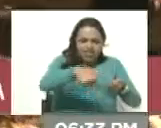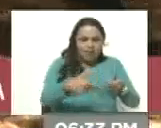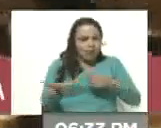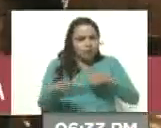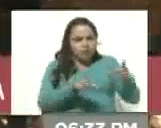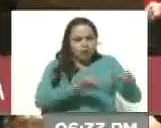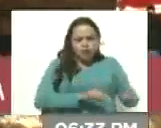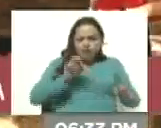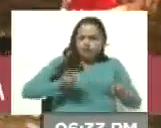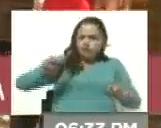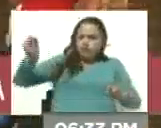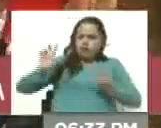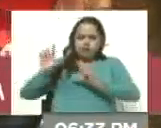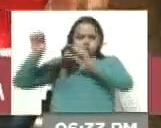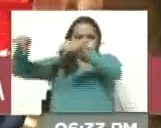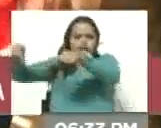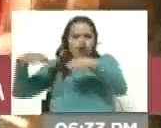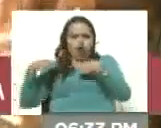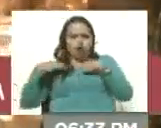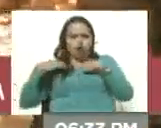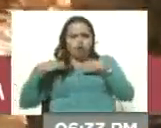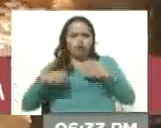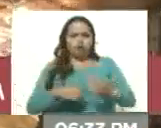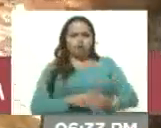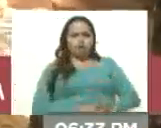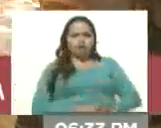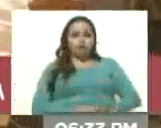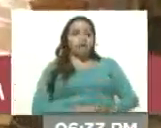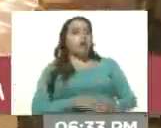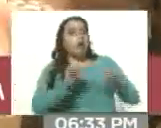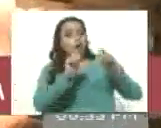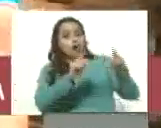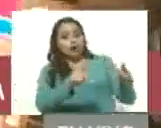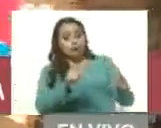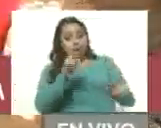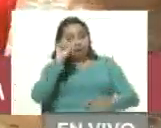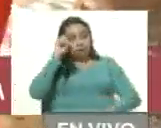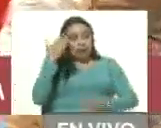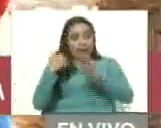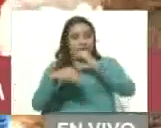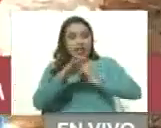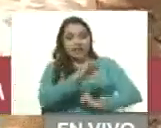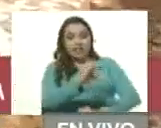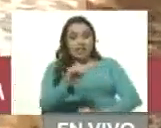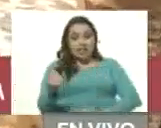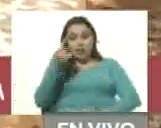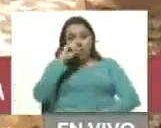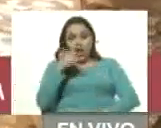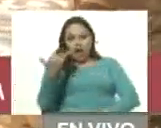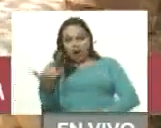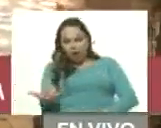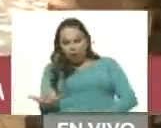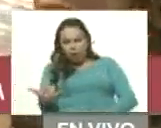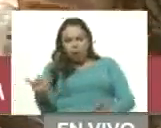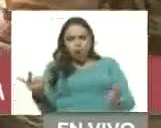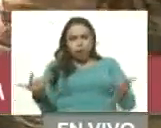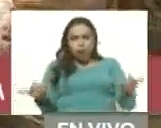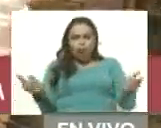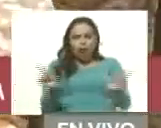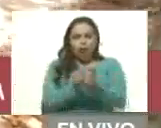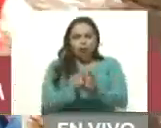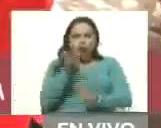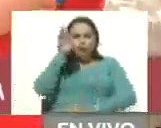la ropa a lavarlo bueno ya hablamos de 300 años atrás ahora vamos a hablar brevemente de lo que va a ser el futuro